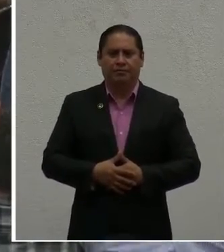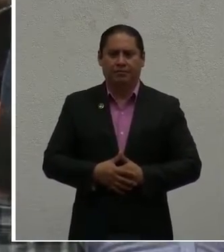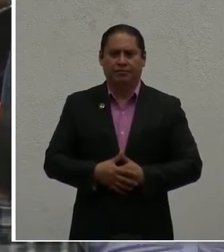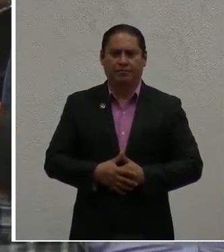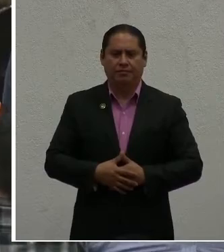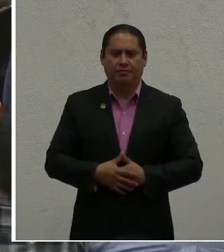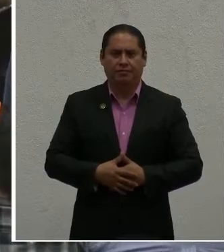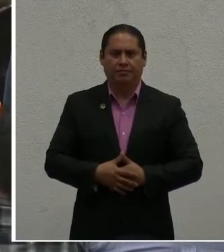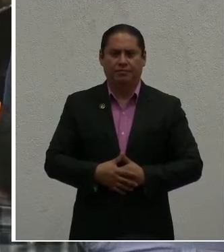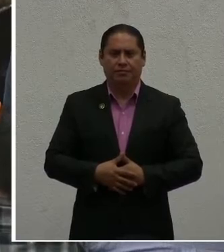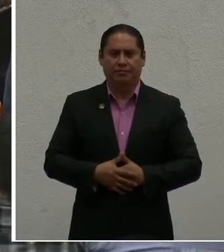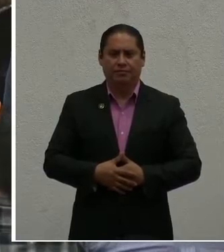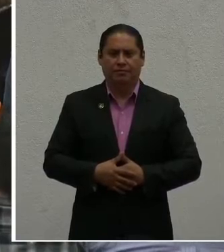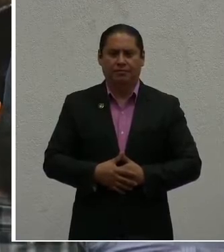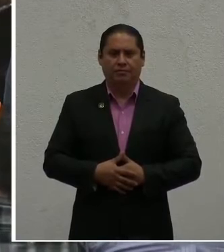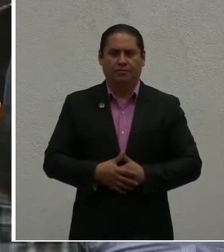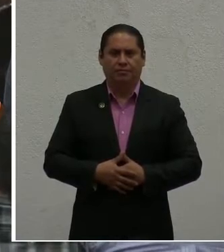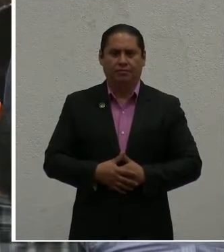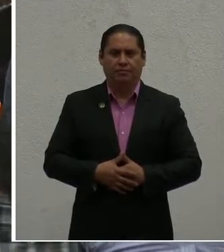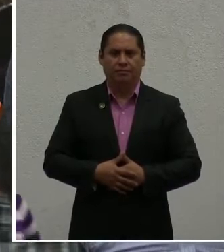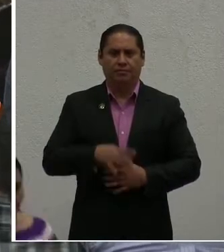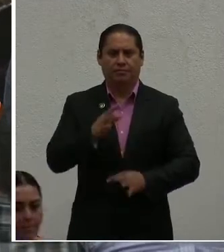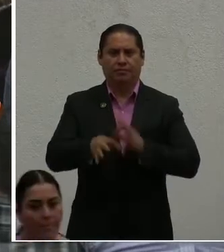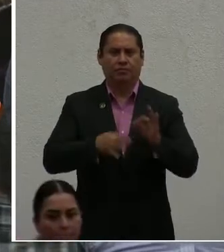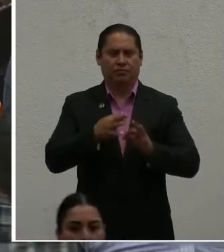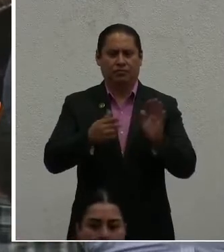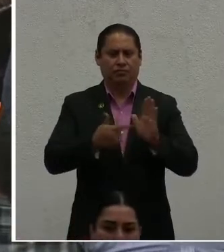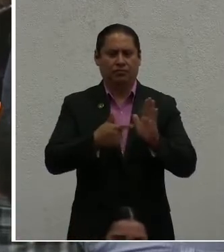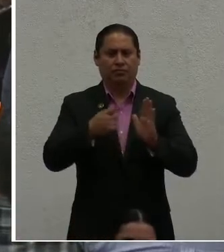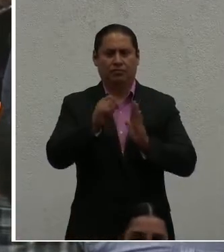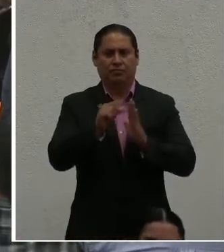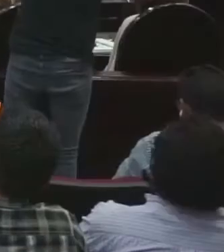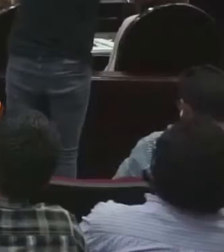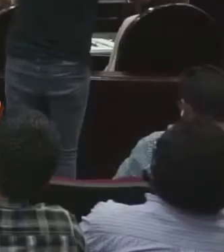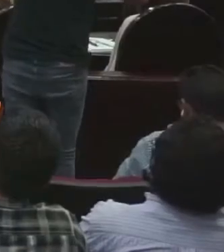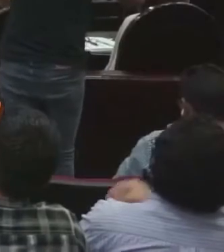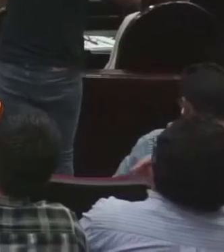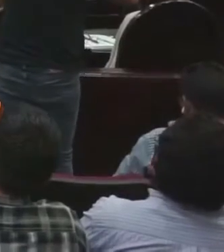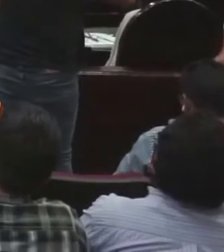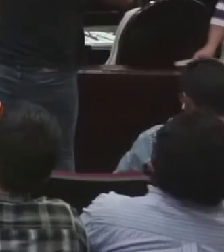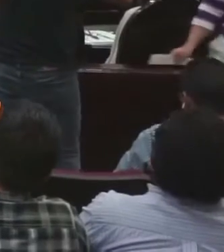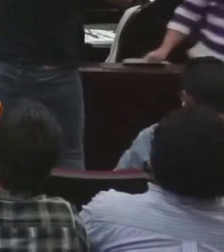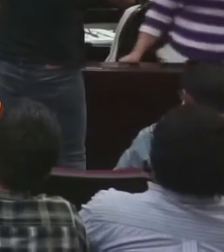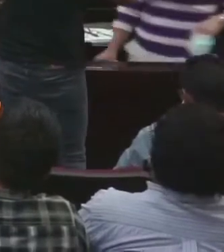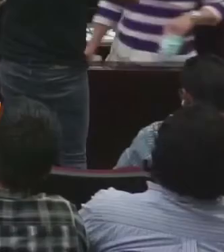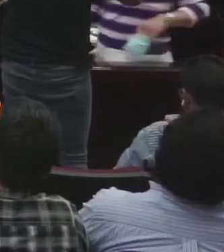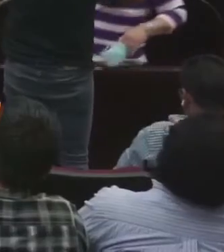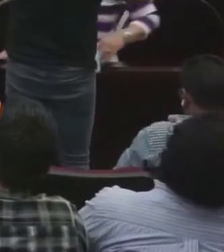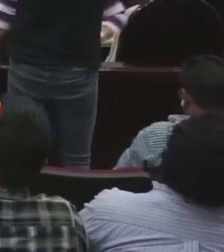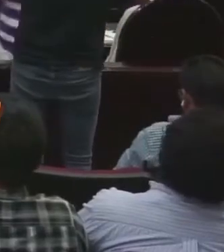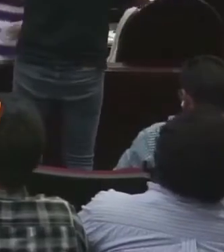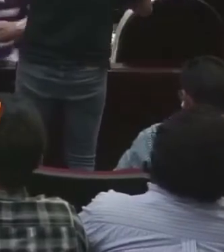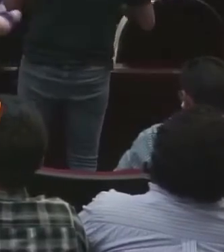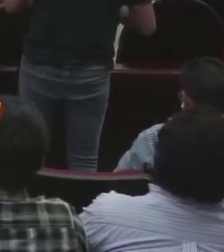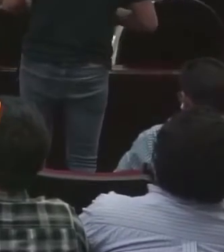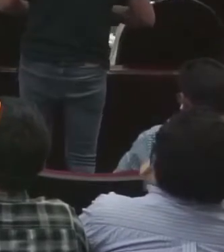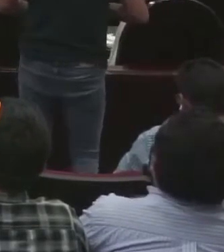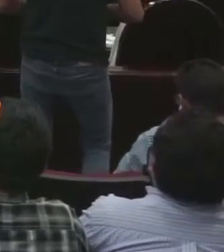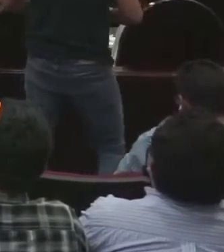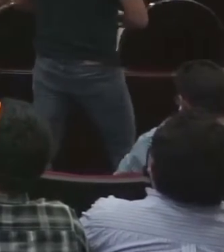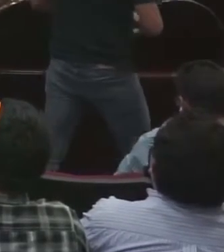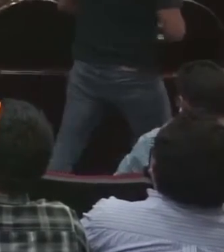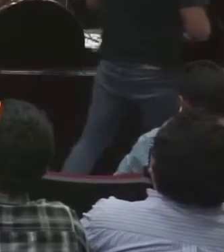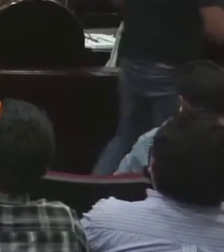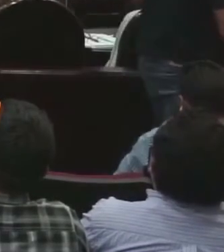En cumplimiento al artículo 133 del reglamento interior de este propio Poder Legislativo, procedemos